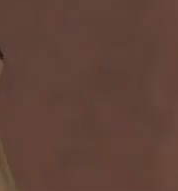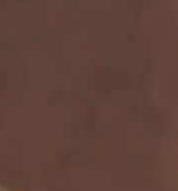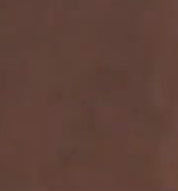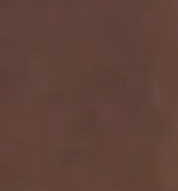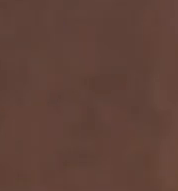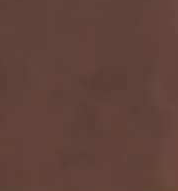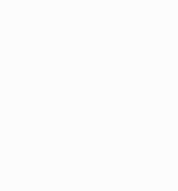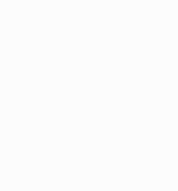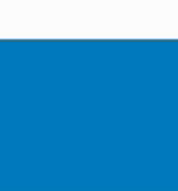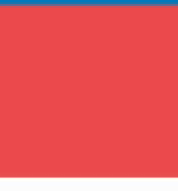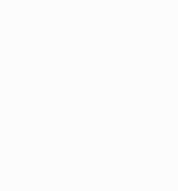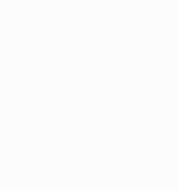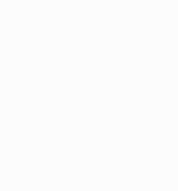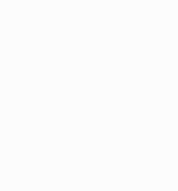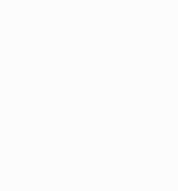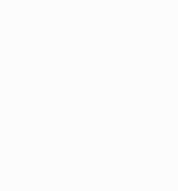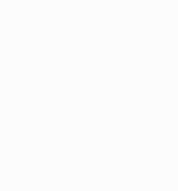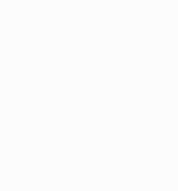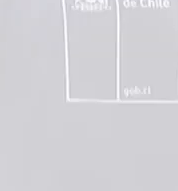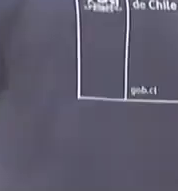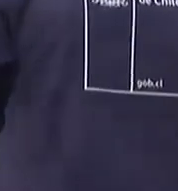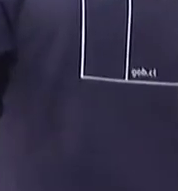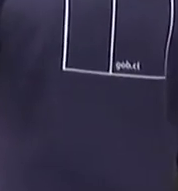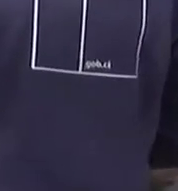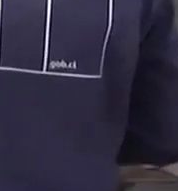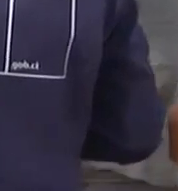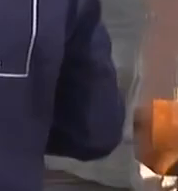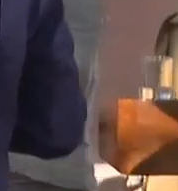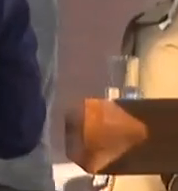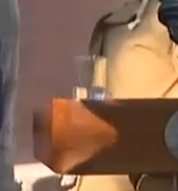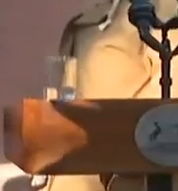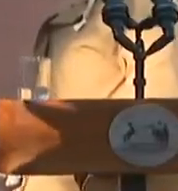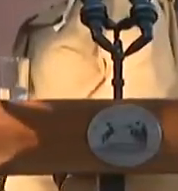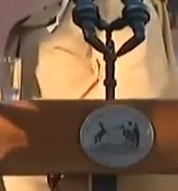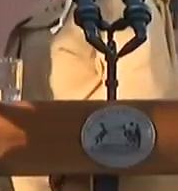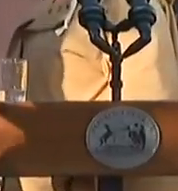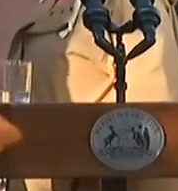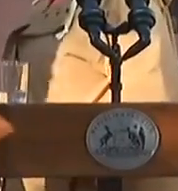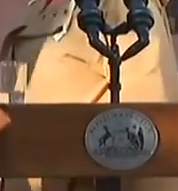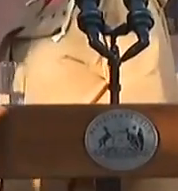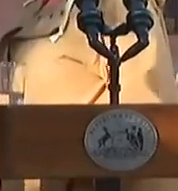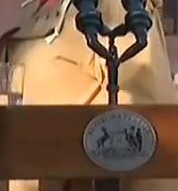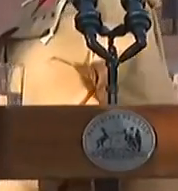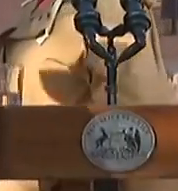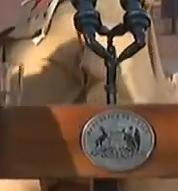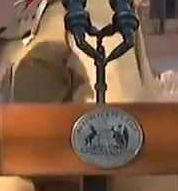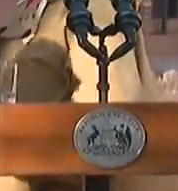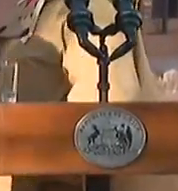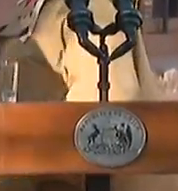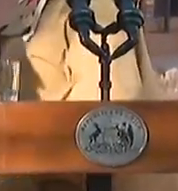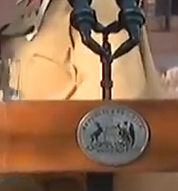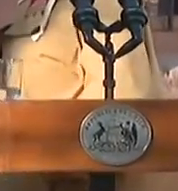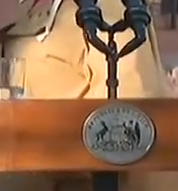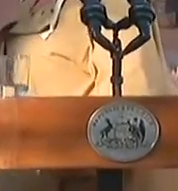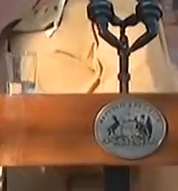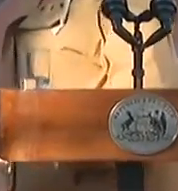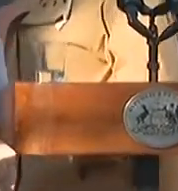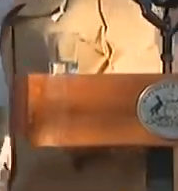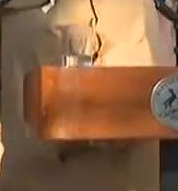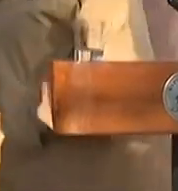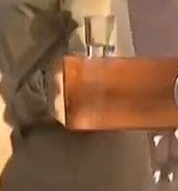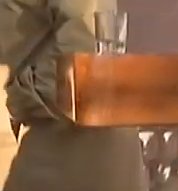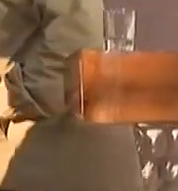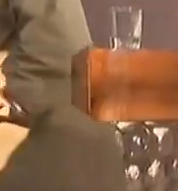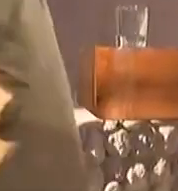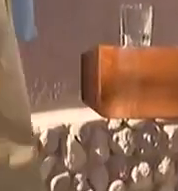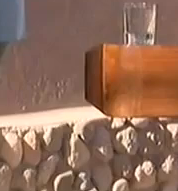Del presidente de la República, Gabriel Boric, que se encuentra en este momento en una reunión con los distintos pueblos originarios. Ahora